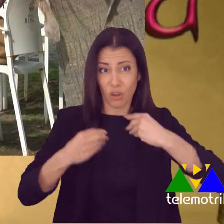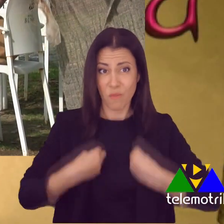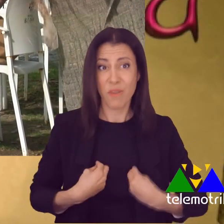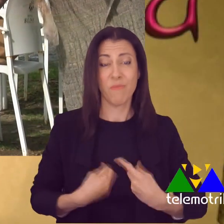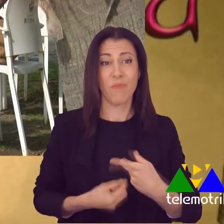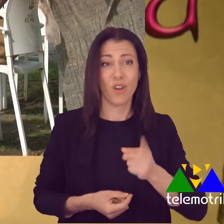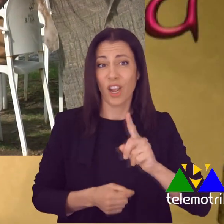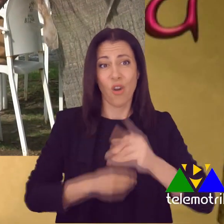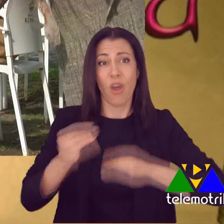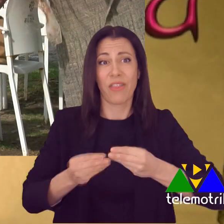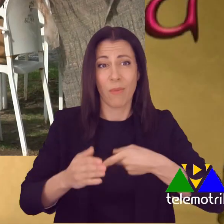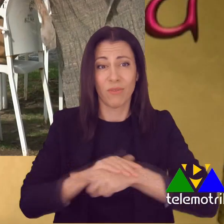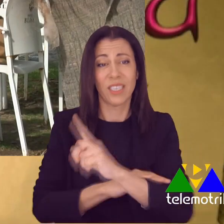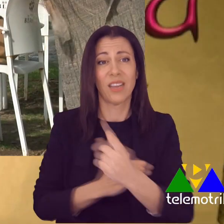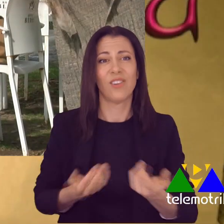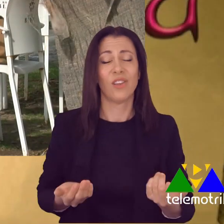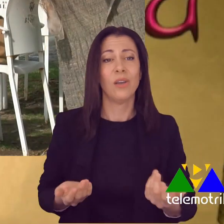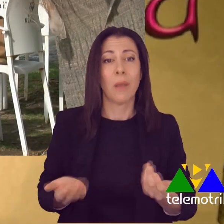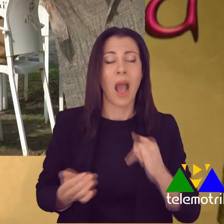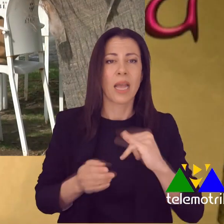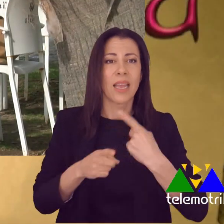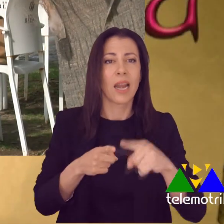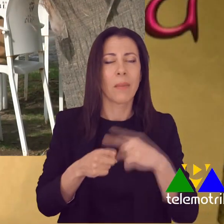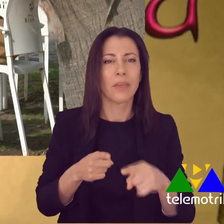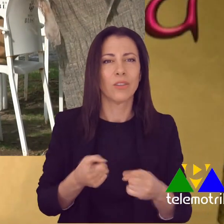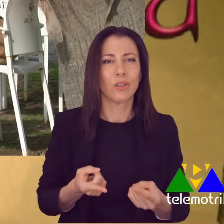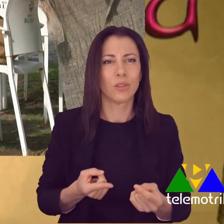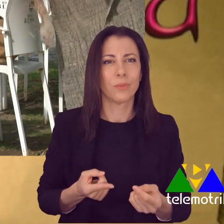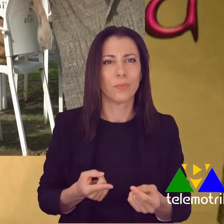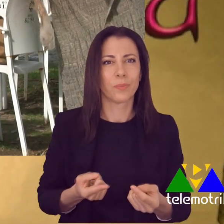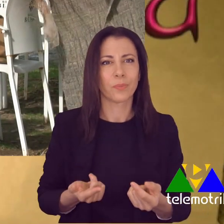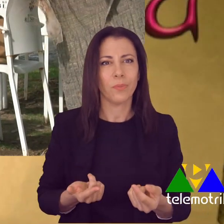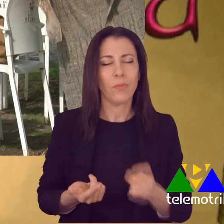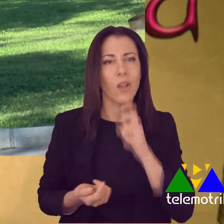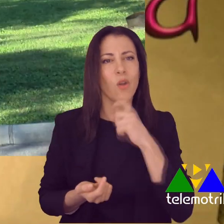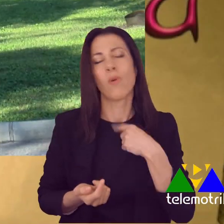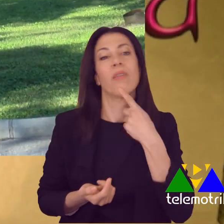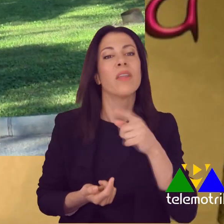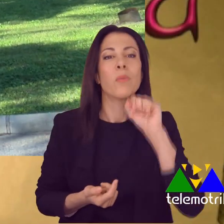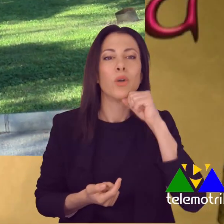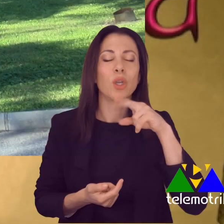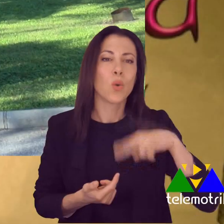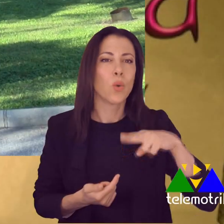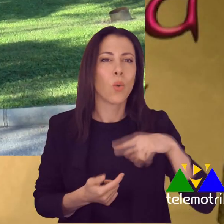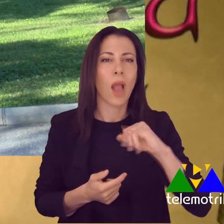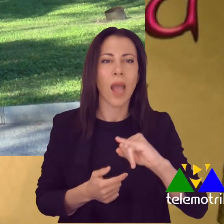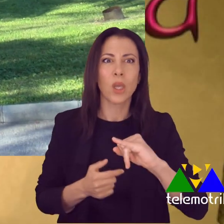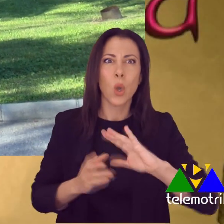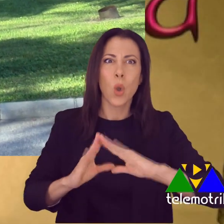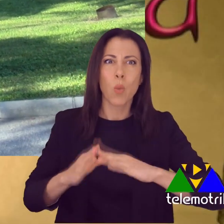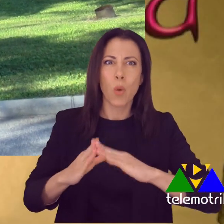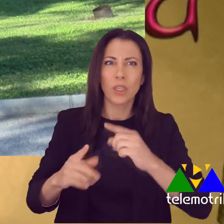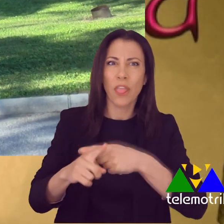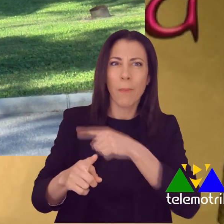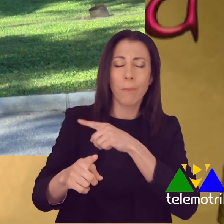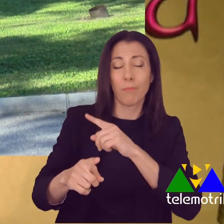caso es que hay elementos que... Es decir, como Motril nunca tuvo un puerto deportivo, se habrán diseñado